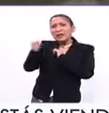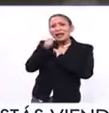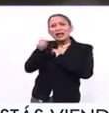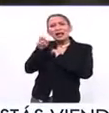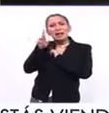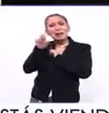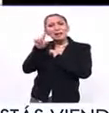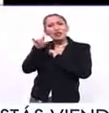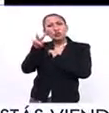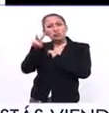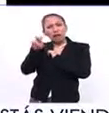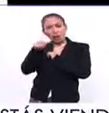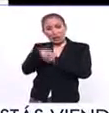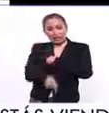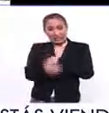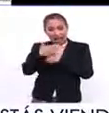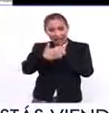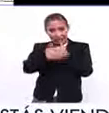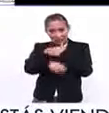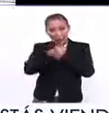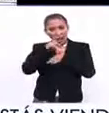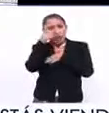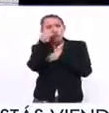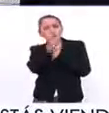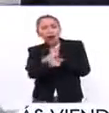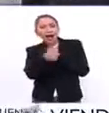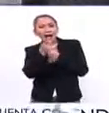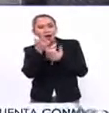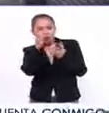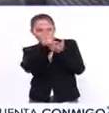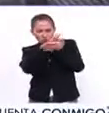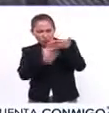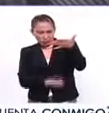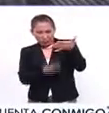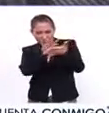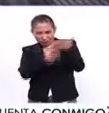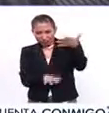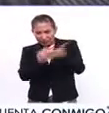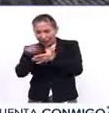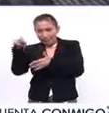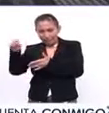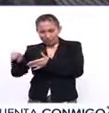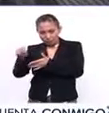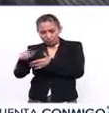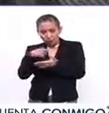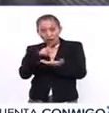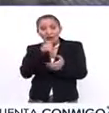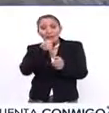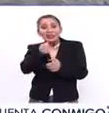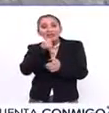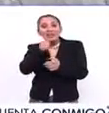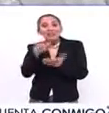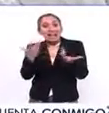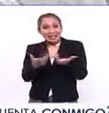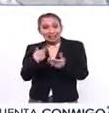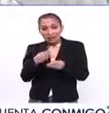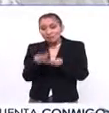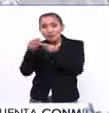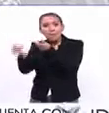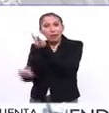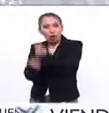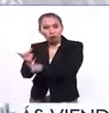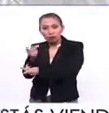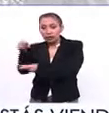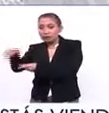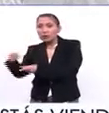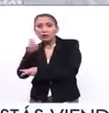Remedios Varo. Aquí en el archivo hay un texto escrito por ella de una entrevista que le hicieron, le pasaron las